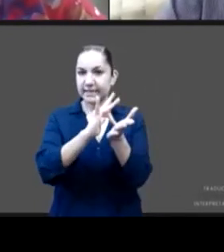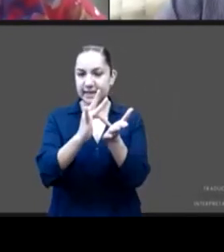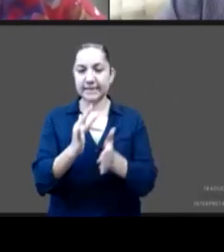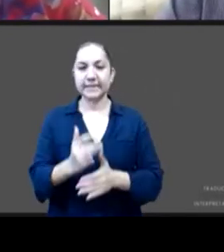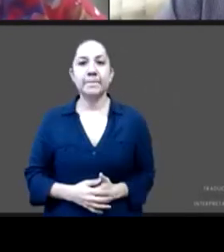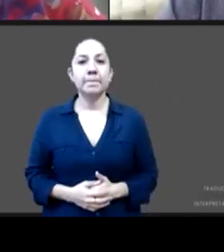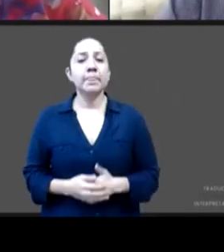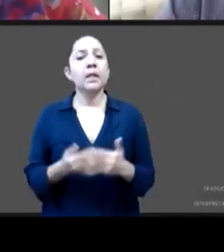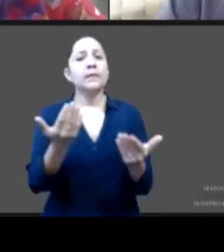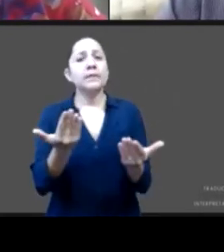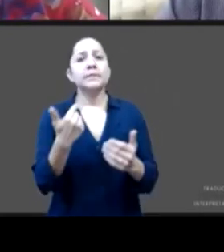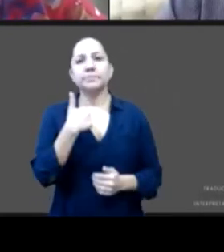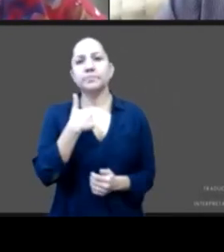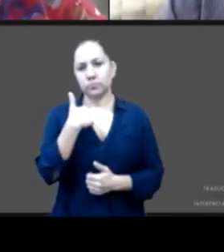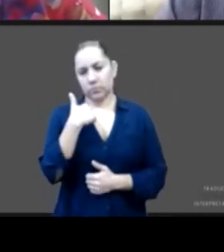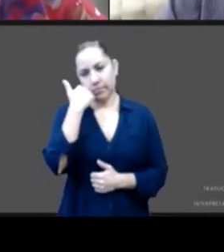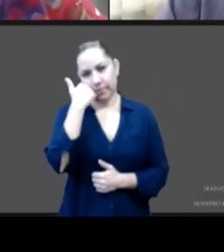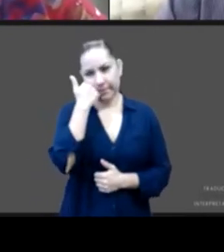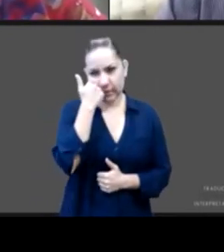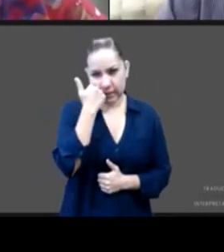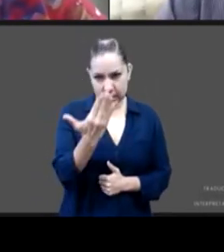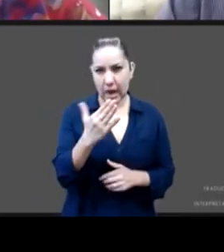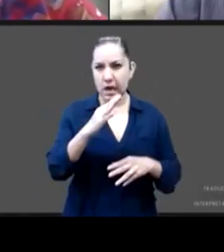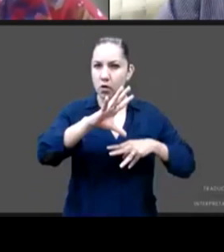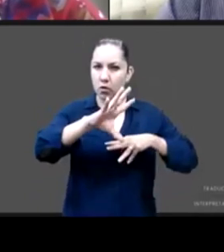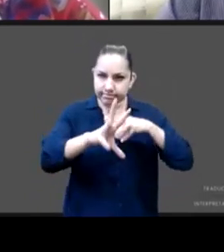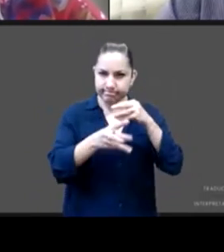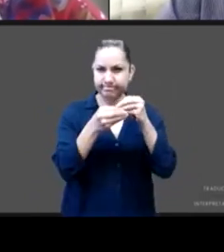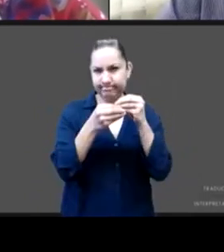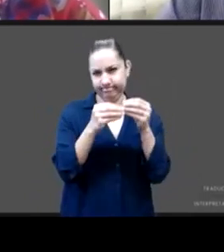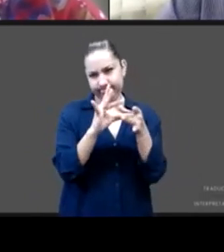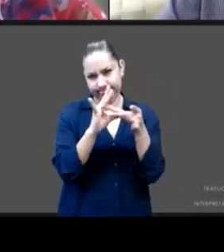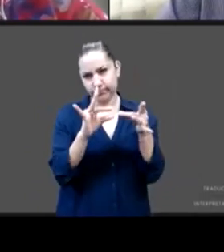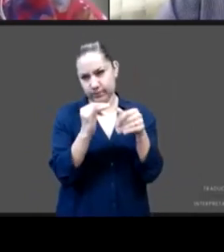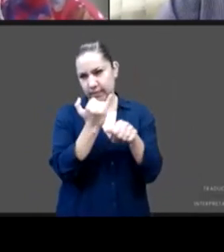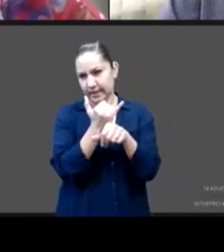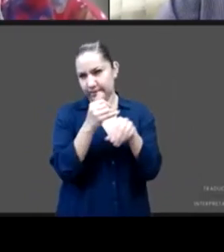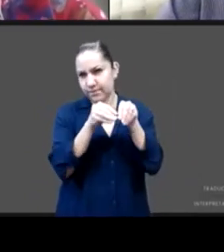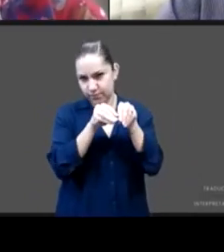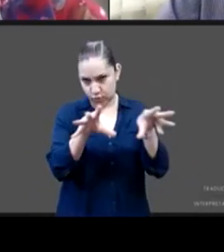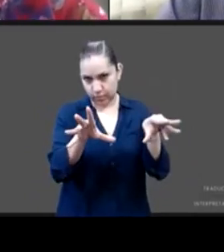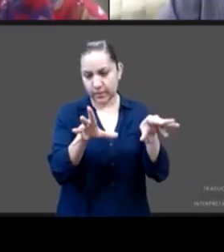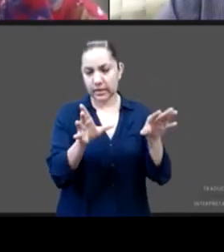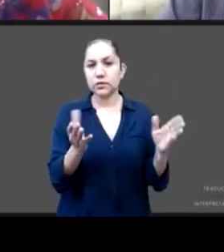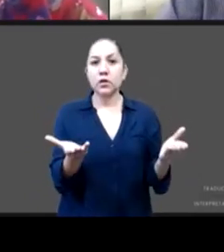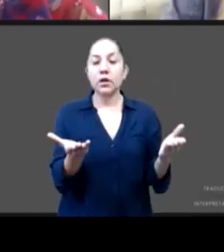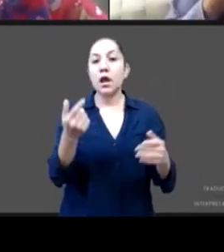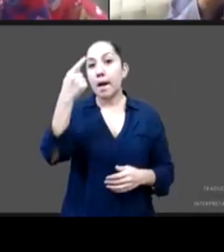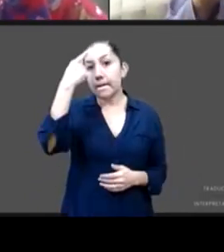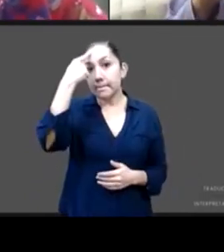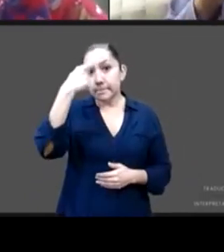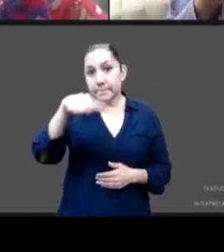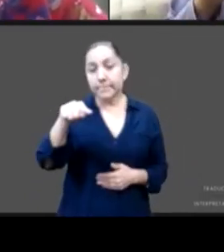Bueno, quisiera añadir algunos datos inicialmente para darnos cuenta